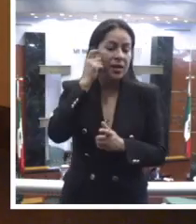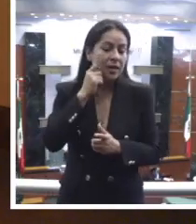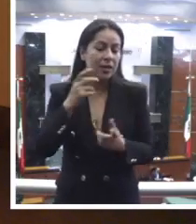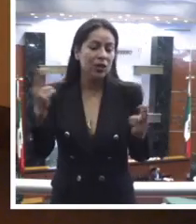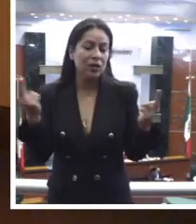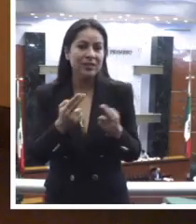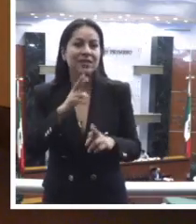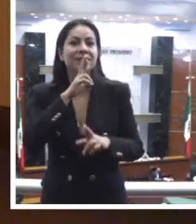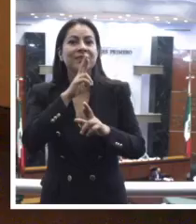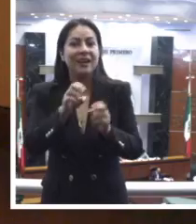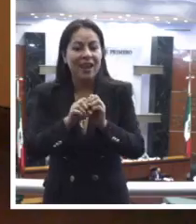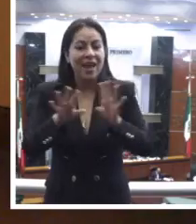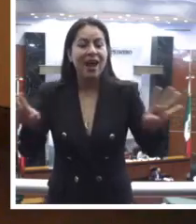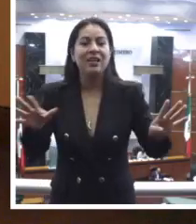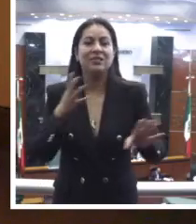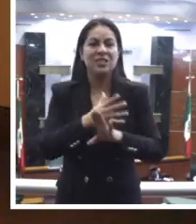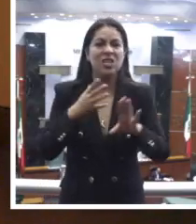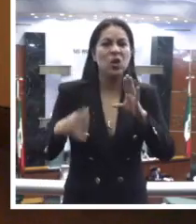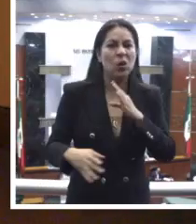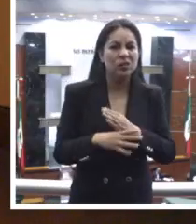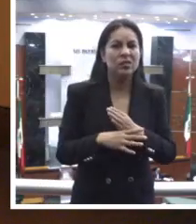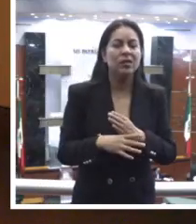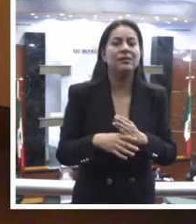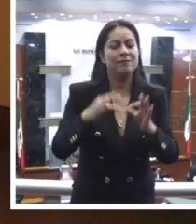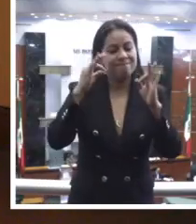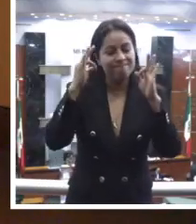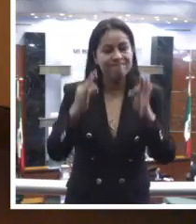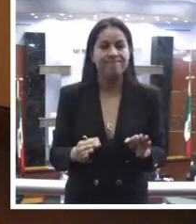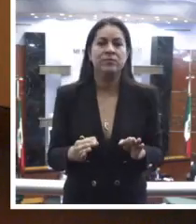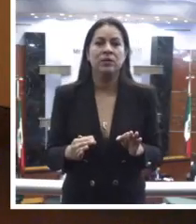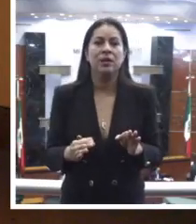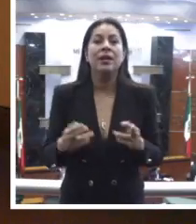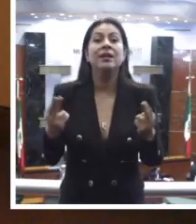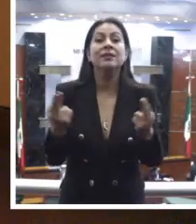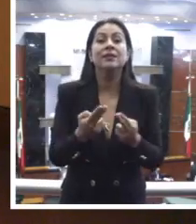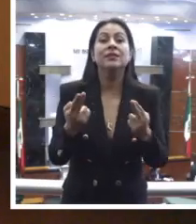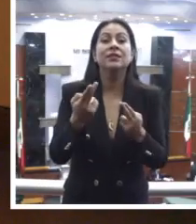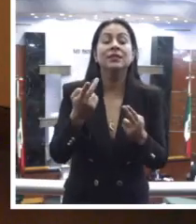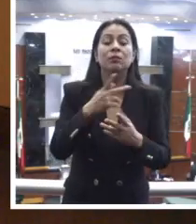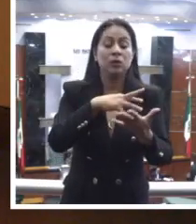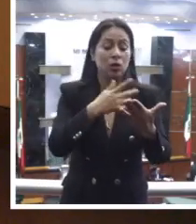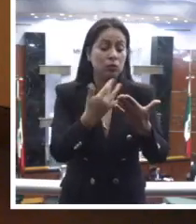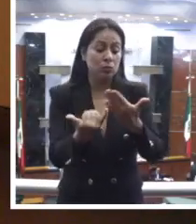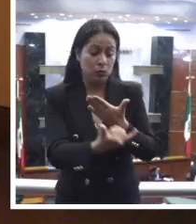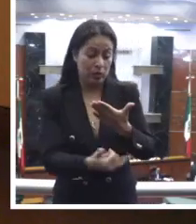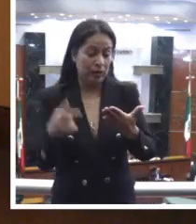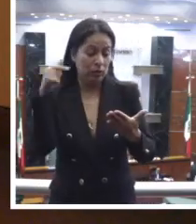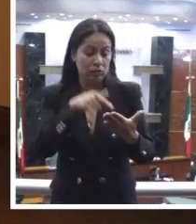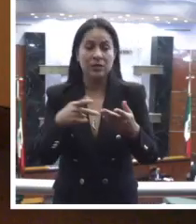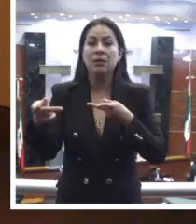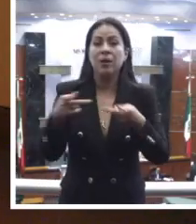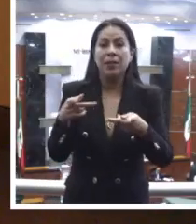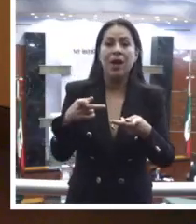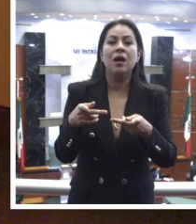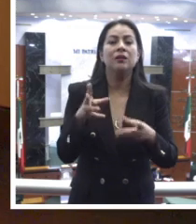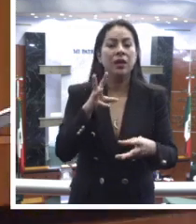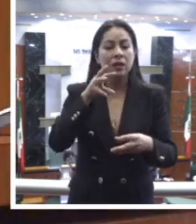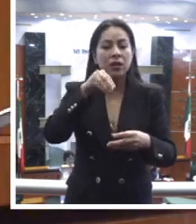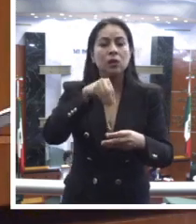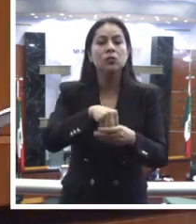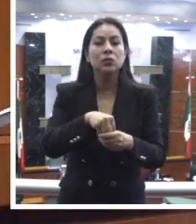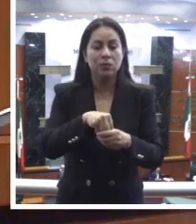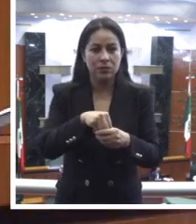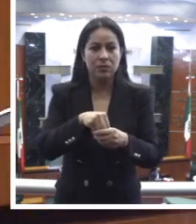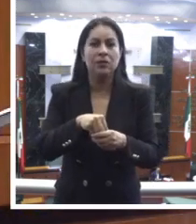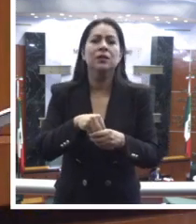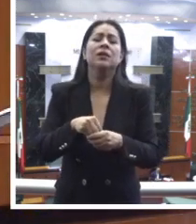necesita respuestas claras y acciones contundentes. Necesitamos que los proyectos planeados sean inclusivos